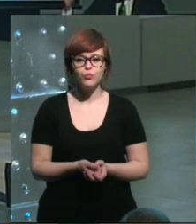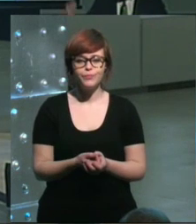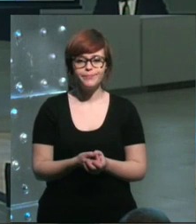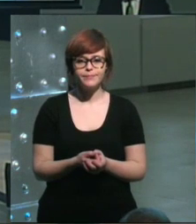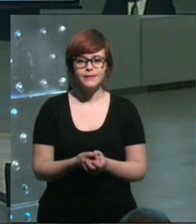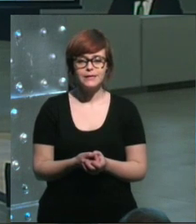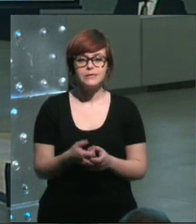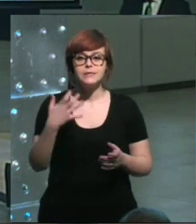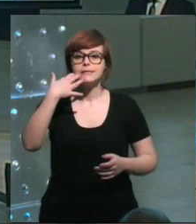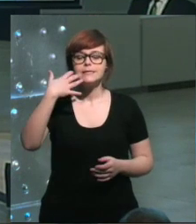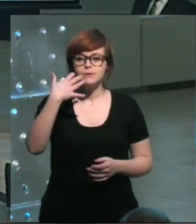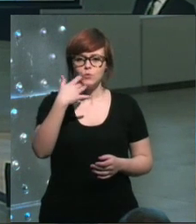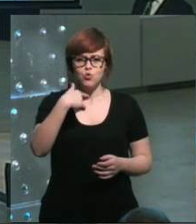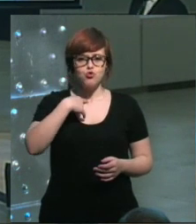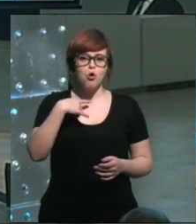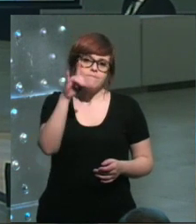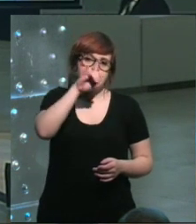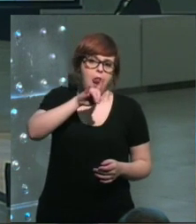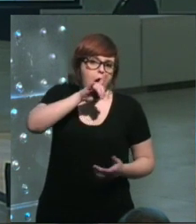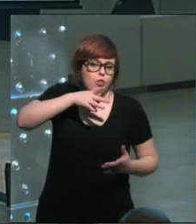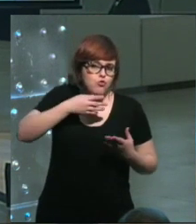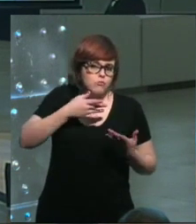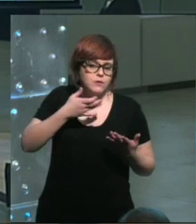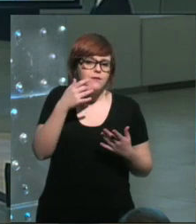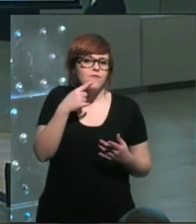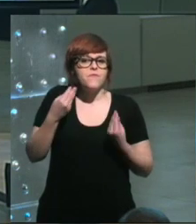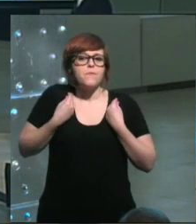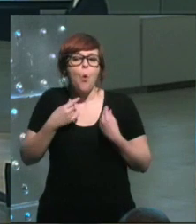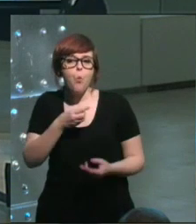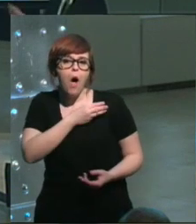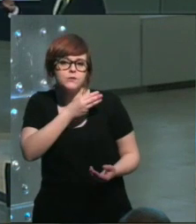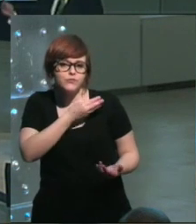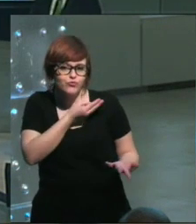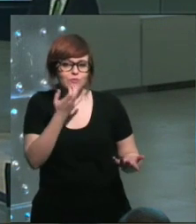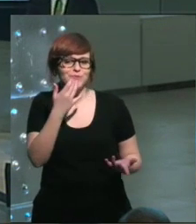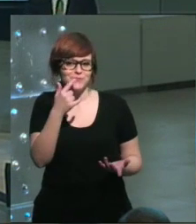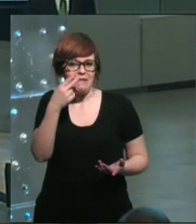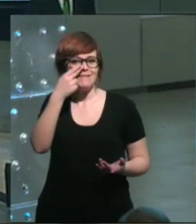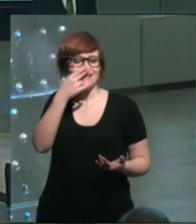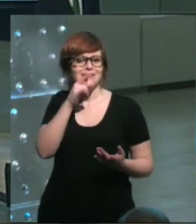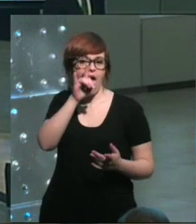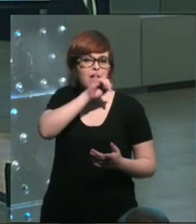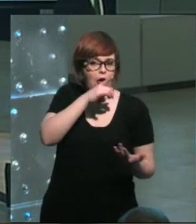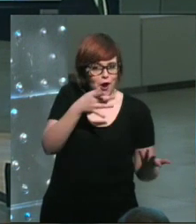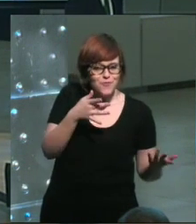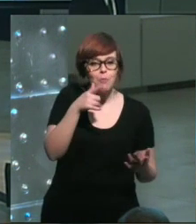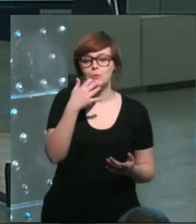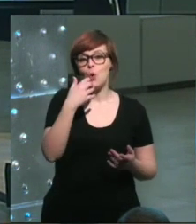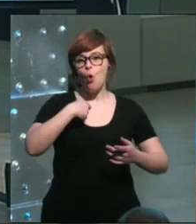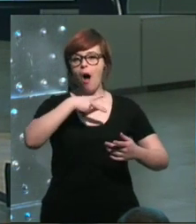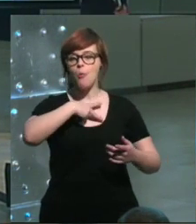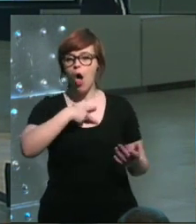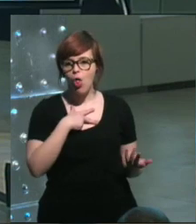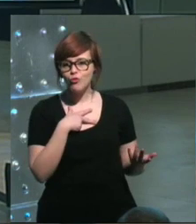pues si yo soy canario y vivo en Washington, probablemente me interesaría conocer a otros canarios como yo. Y si soy abogado, me interesaría conocer probablemente